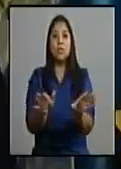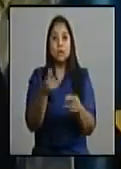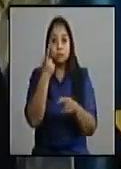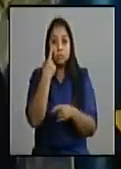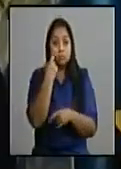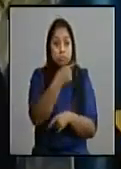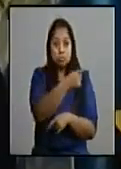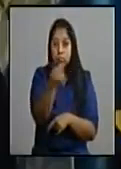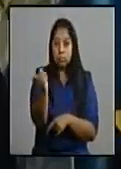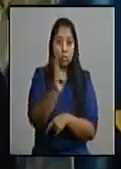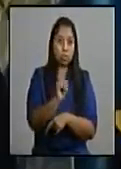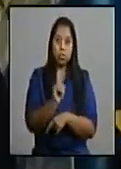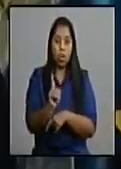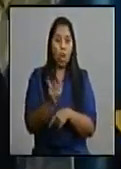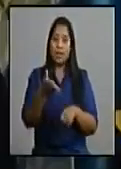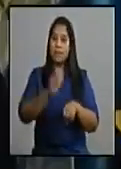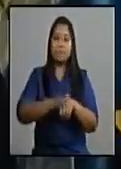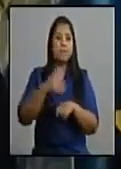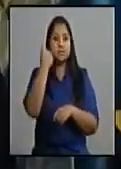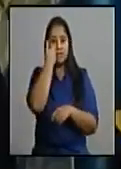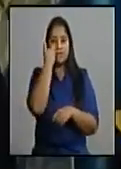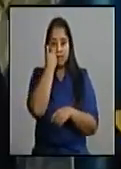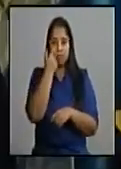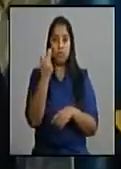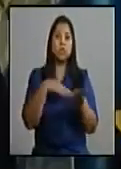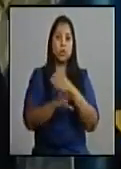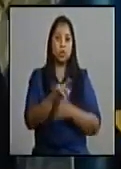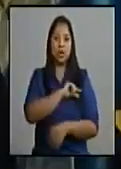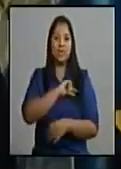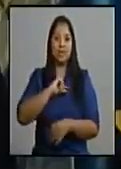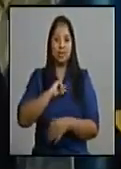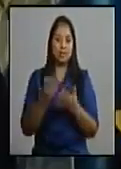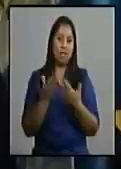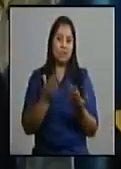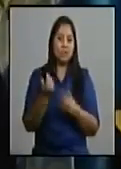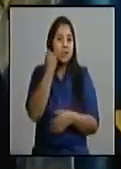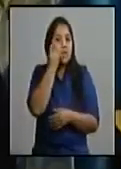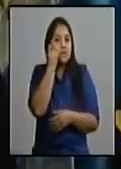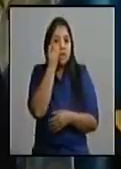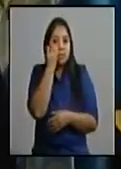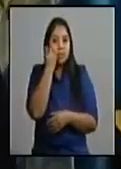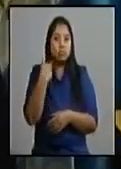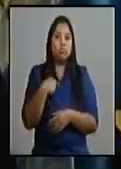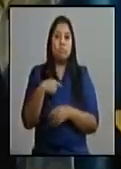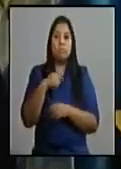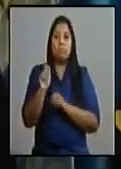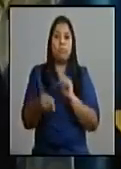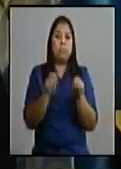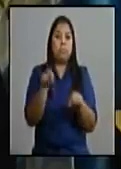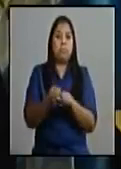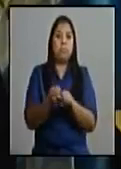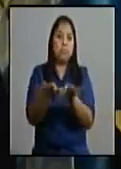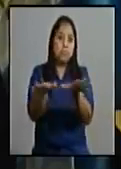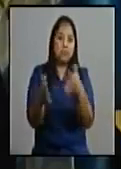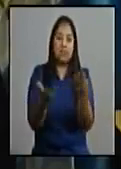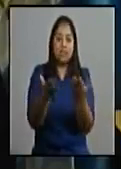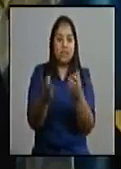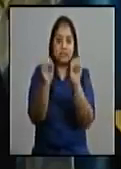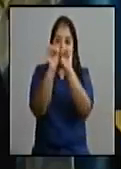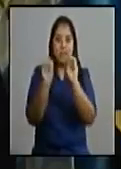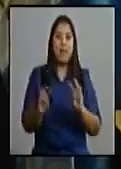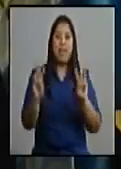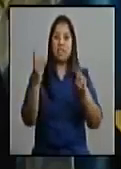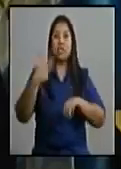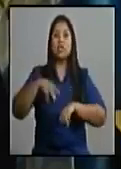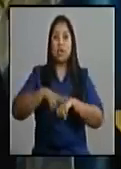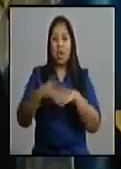haya ningún caso más dentro del gabinete que nos hayamos podido contagiar en el contagio del Palacio Nacional que muy